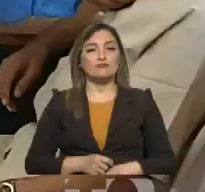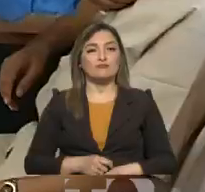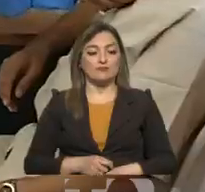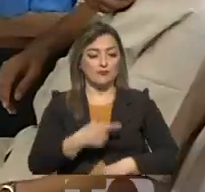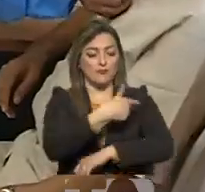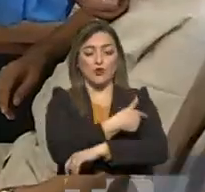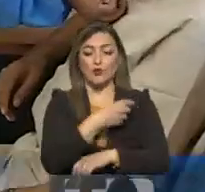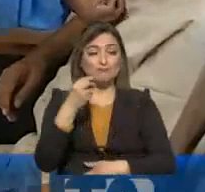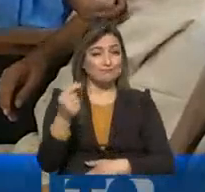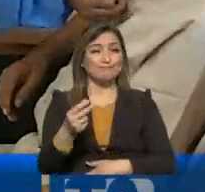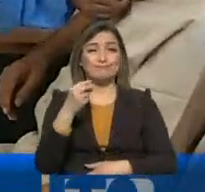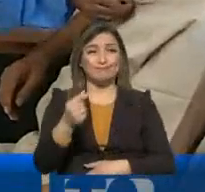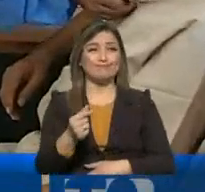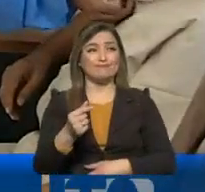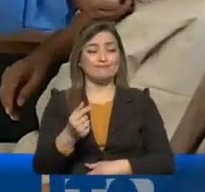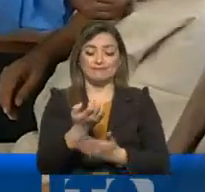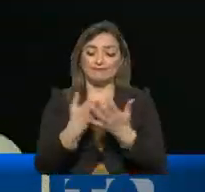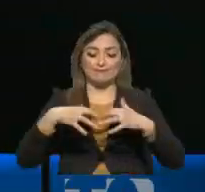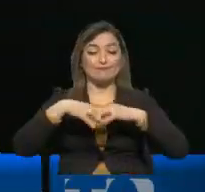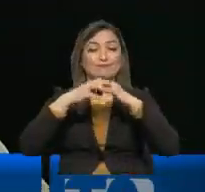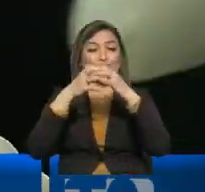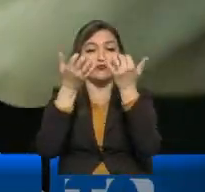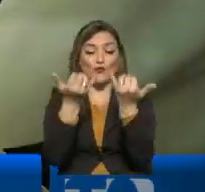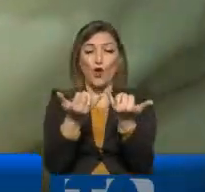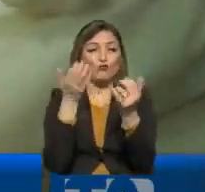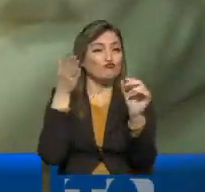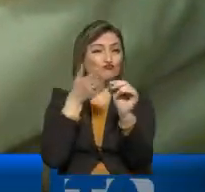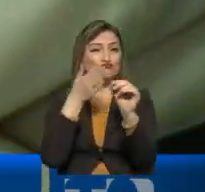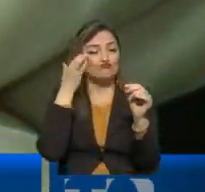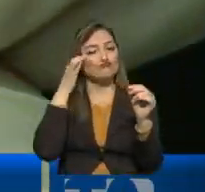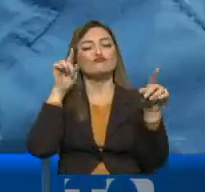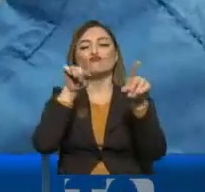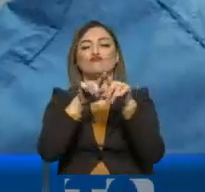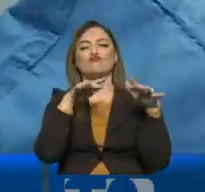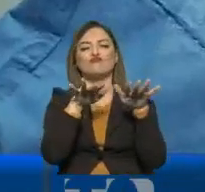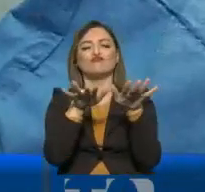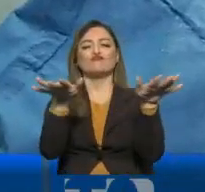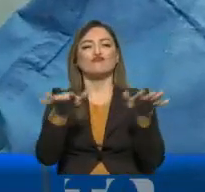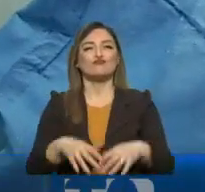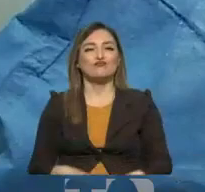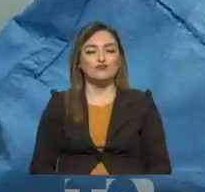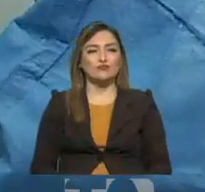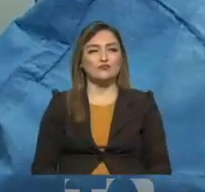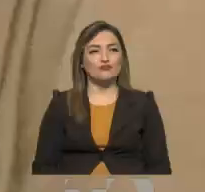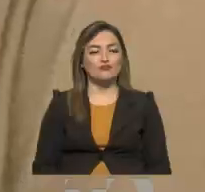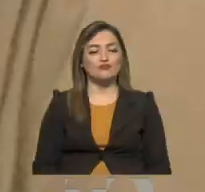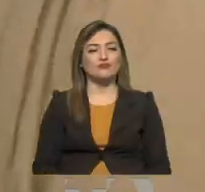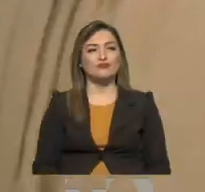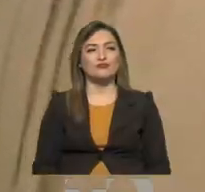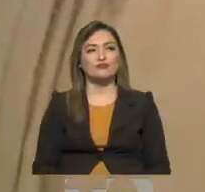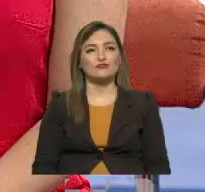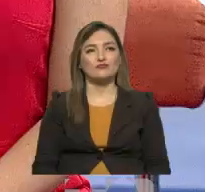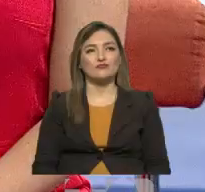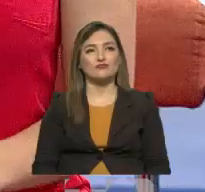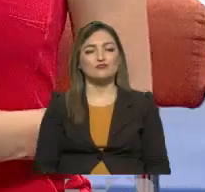la vacunación para poder reactivar cuanto antes es hoy un objetivo común. En Guayaquil, Carlos Acoto, 24